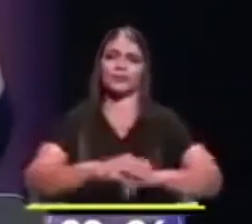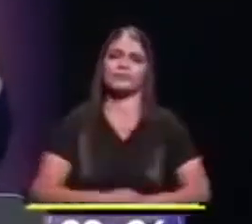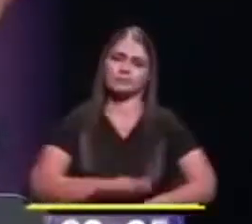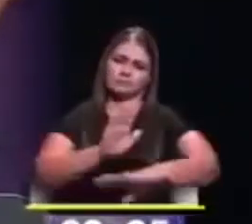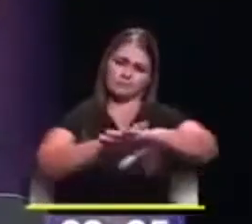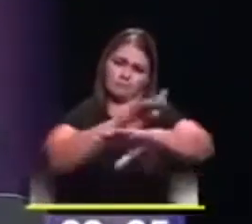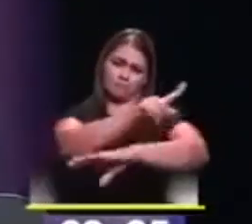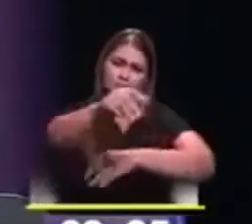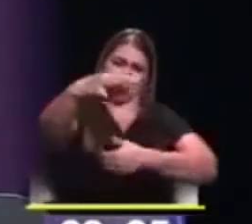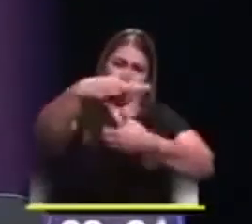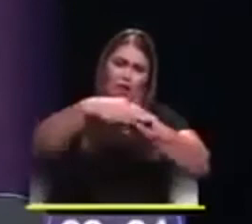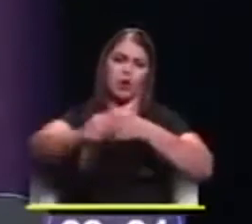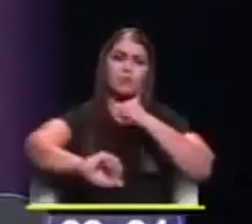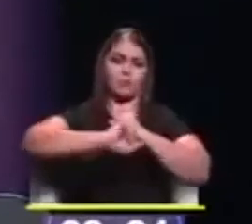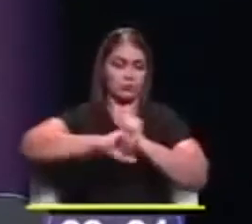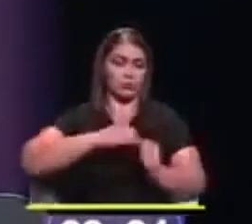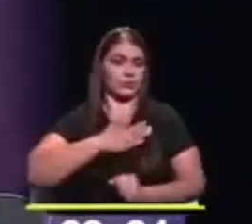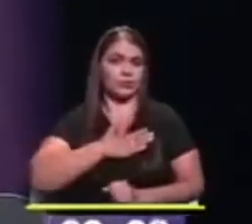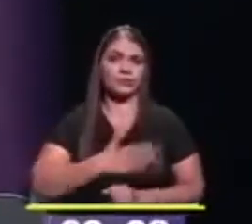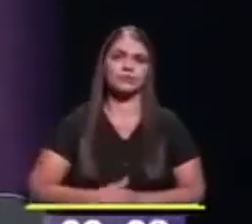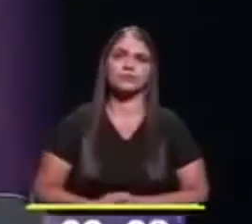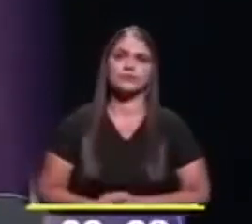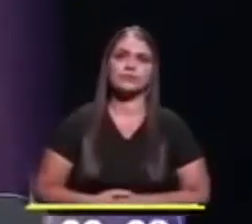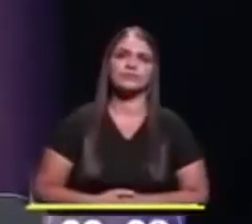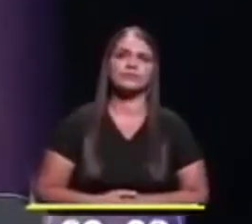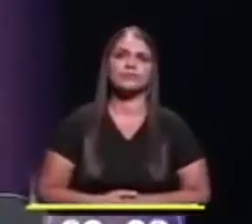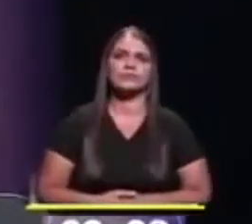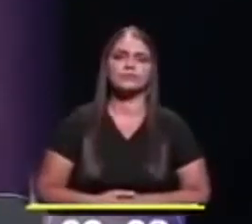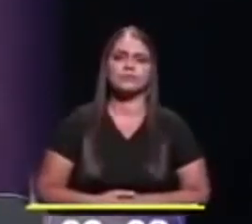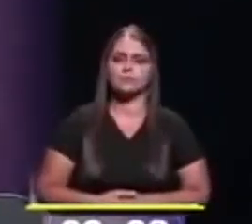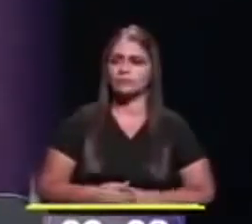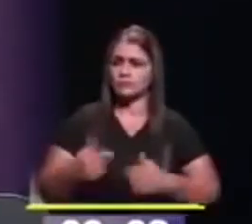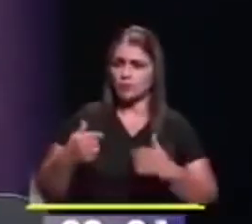invitar a votar por mí. Como me dijo alguien en Pereira, yo